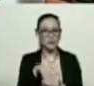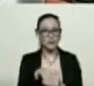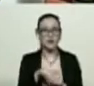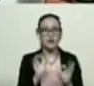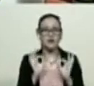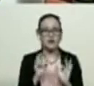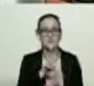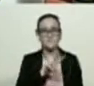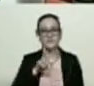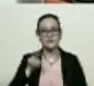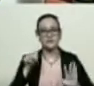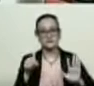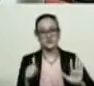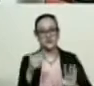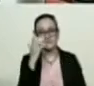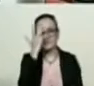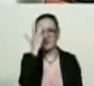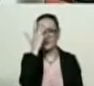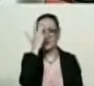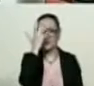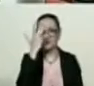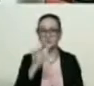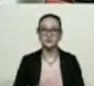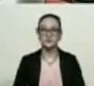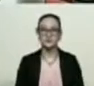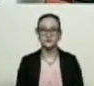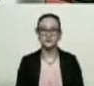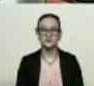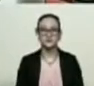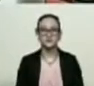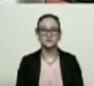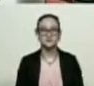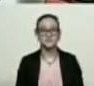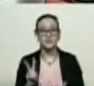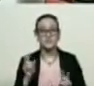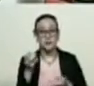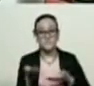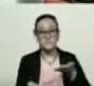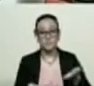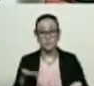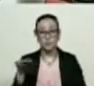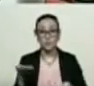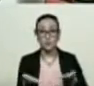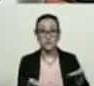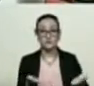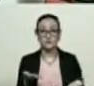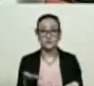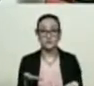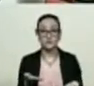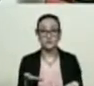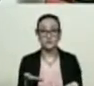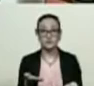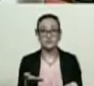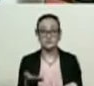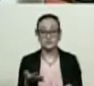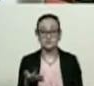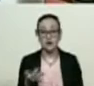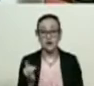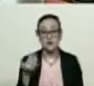día 26 de febrero en materia de postulaciones cabe también destacar importantes